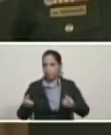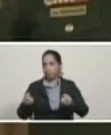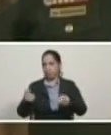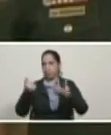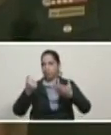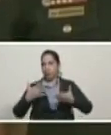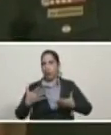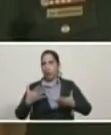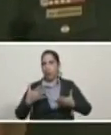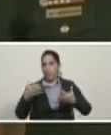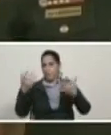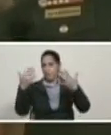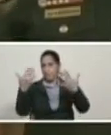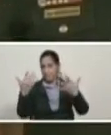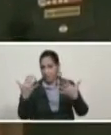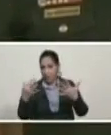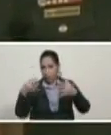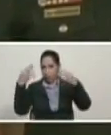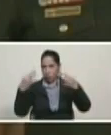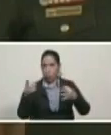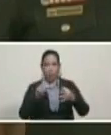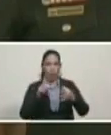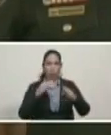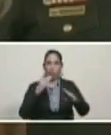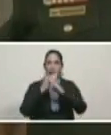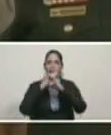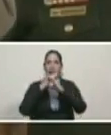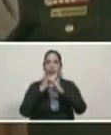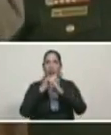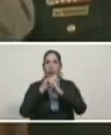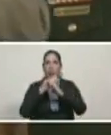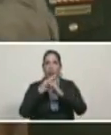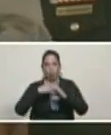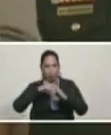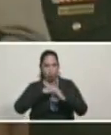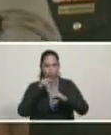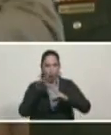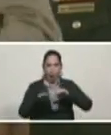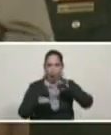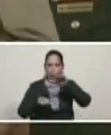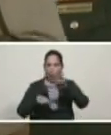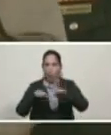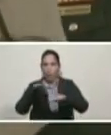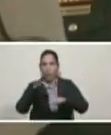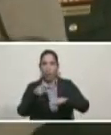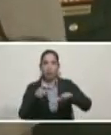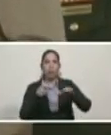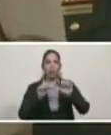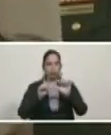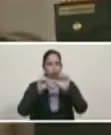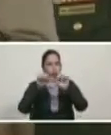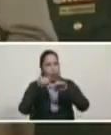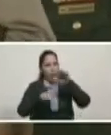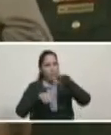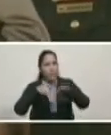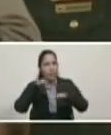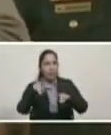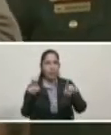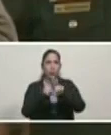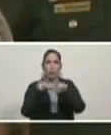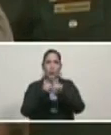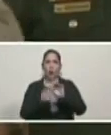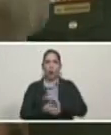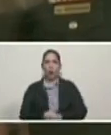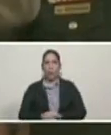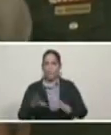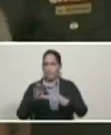Mano segura no se tranca, uno va jugando y avanzando. Sigamos avanzando. Este mes de marzo va a